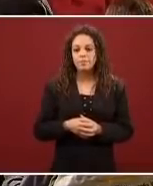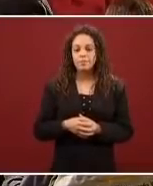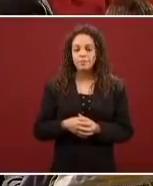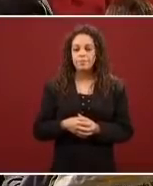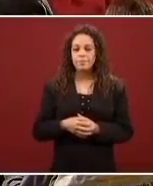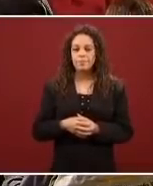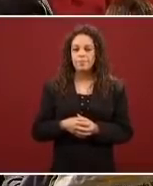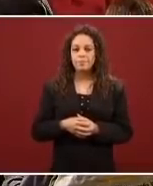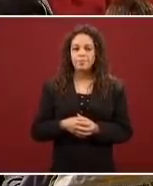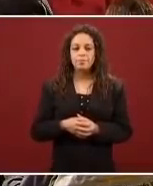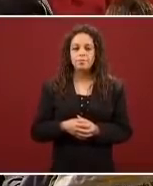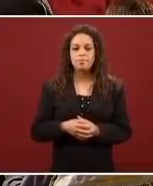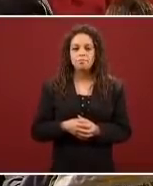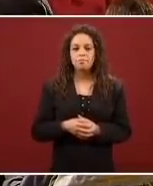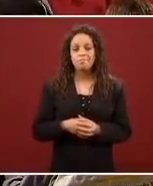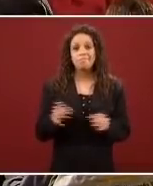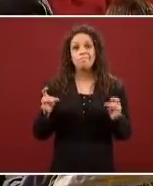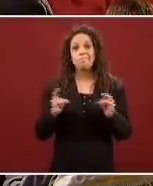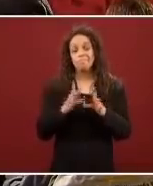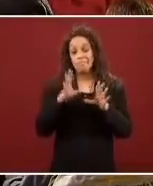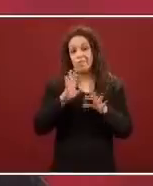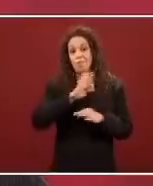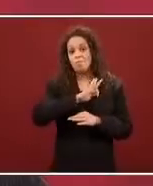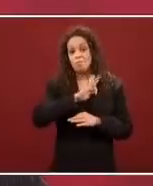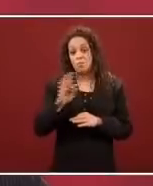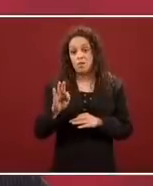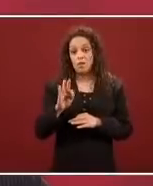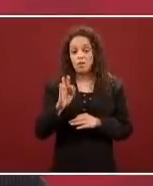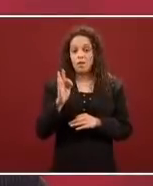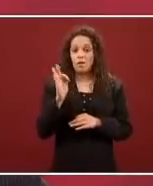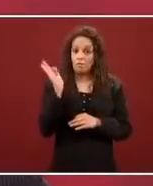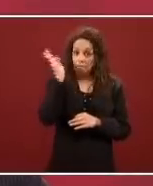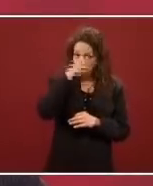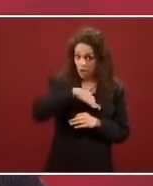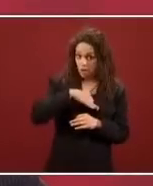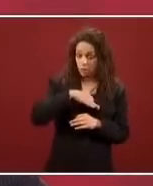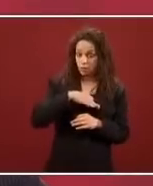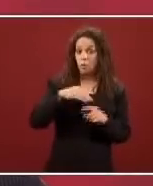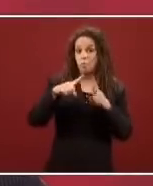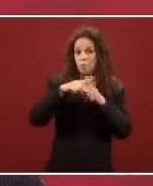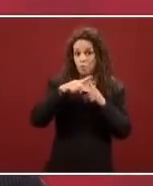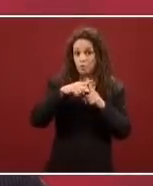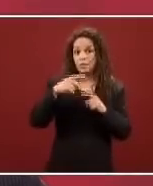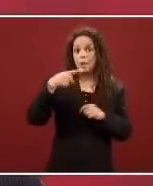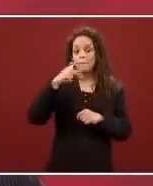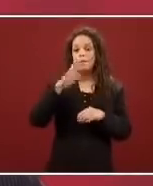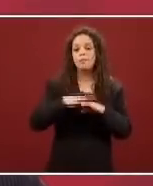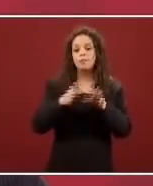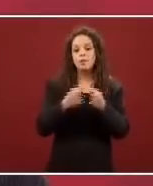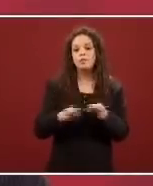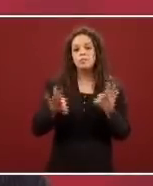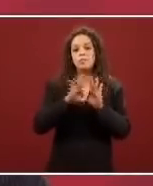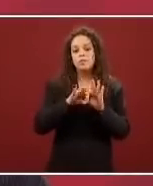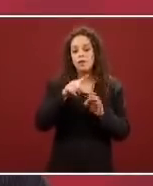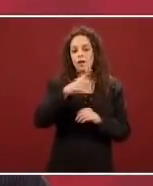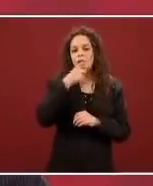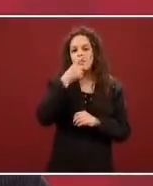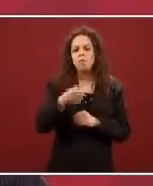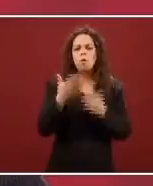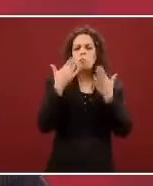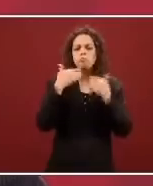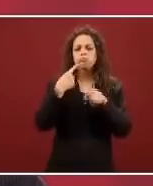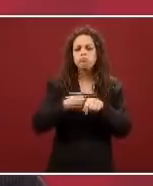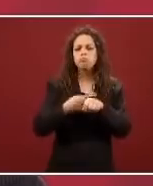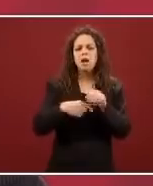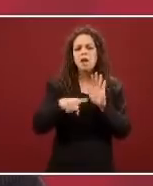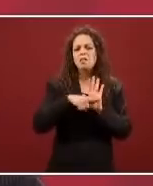determinado falsos también positivos, pero inclusive más importante, negativos, ¿sí? Y eso quiere decir que si